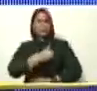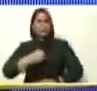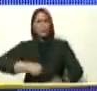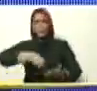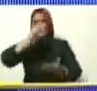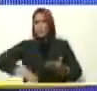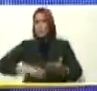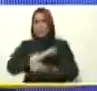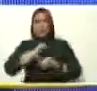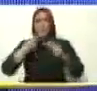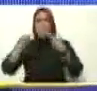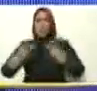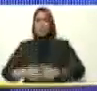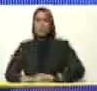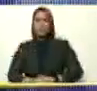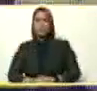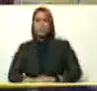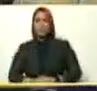el decreto.